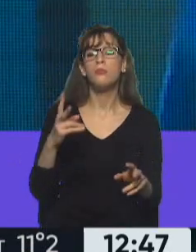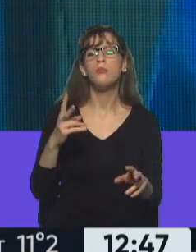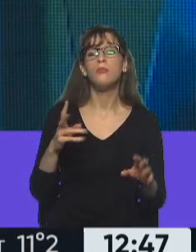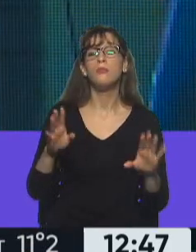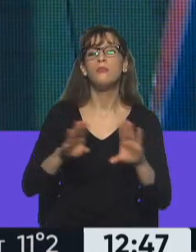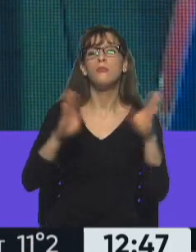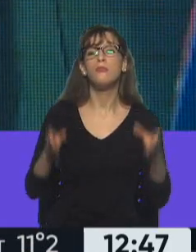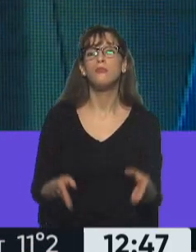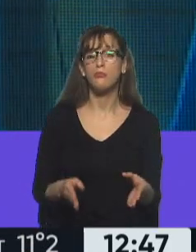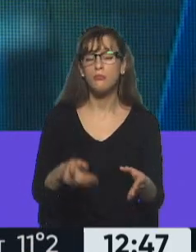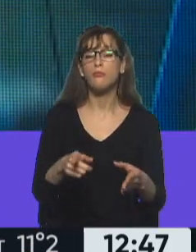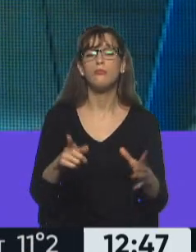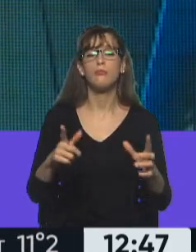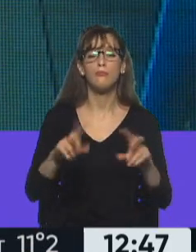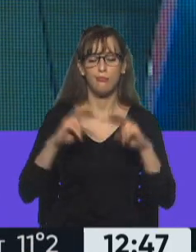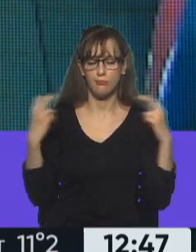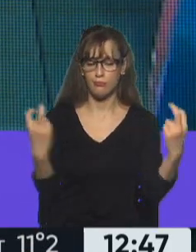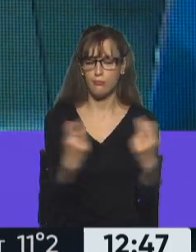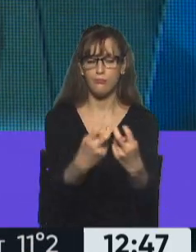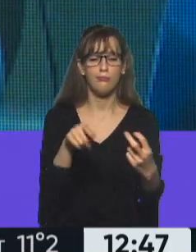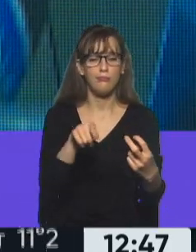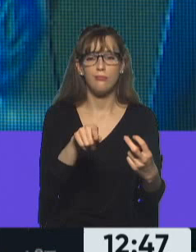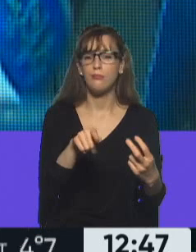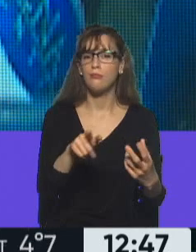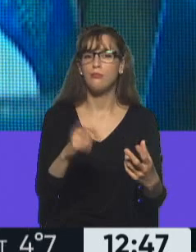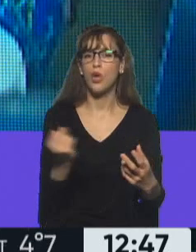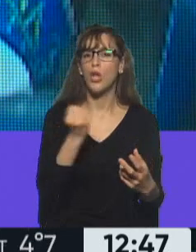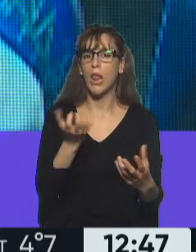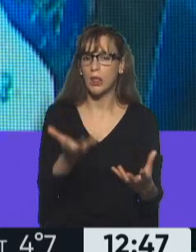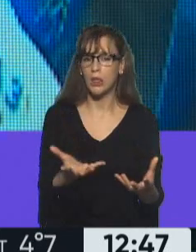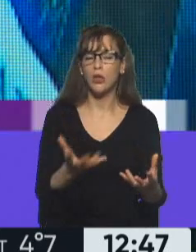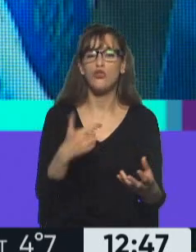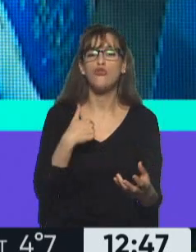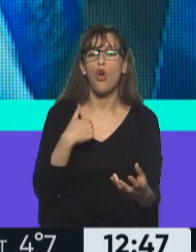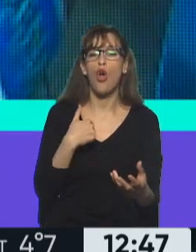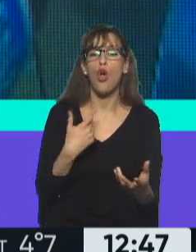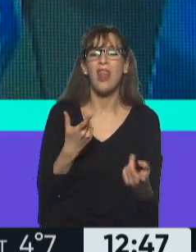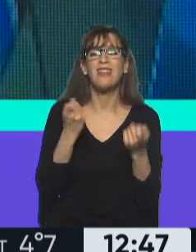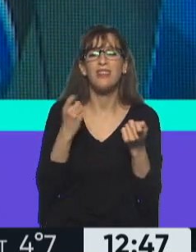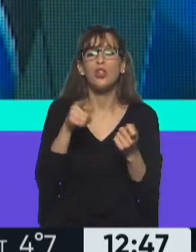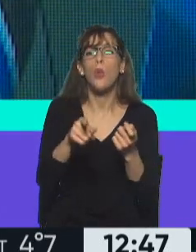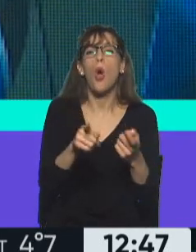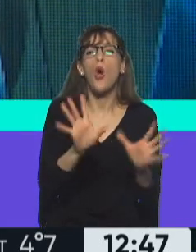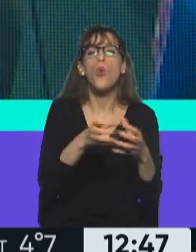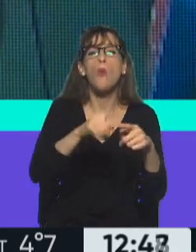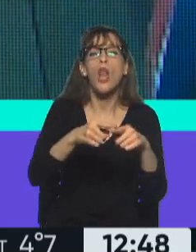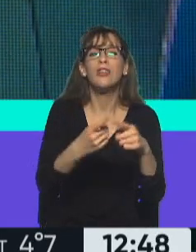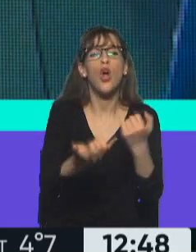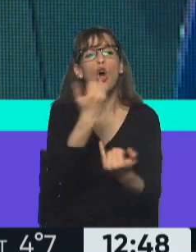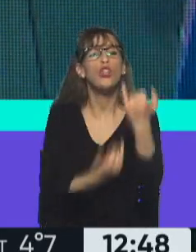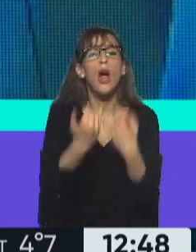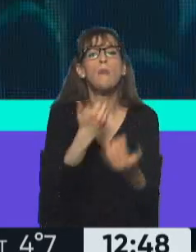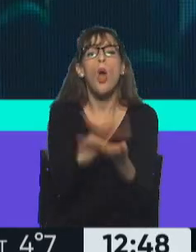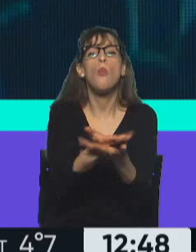las cuales una sociedad se rige entonces lo mínimo que estoy esperando yo como electores qué quieres hacer en la cámara de diputados eso es elemental